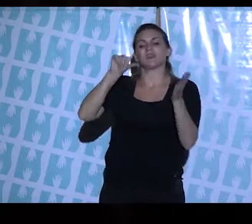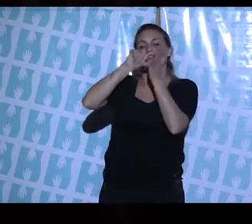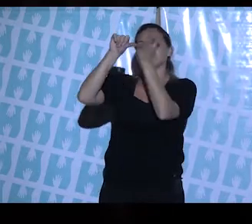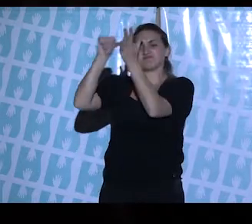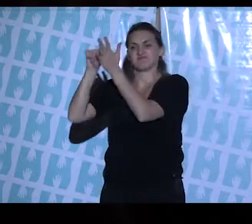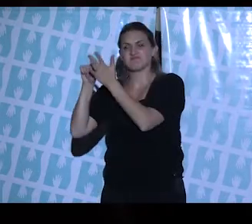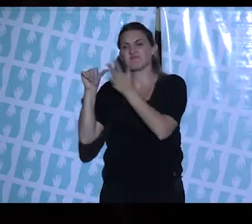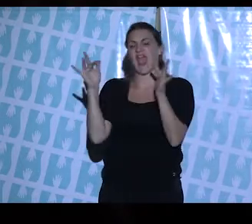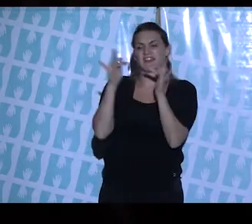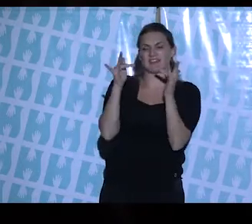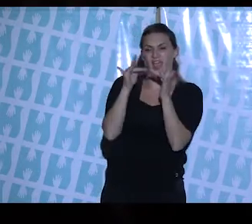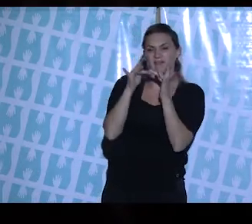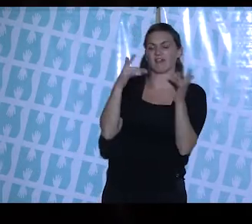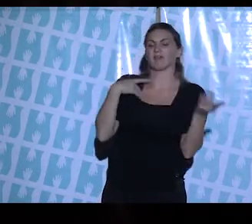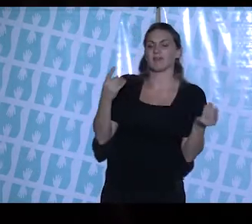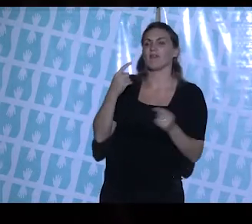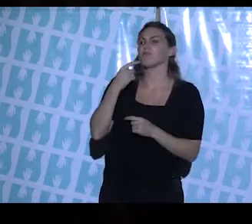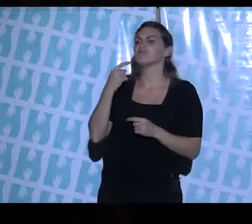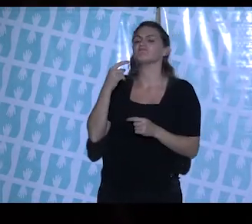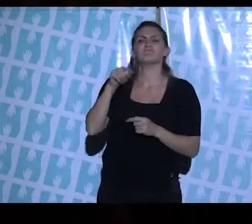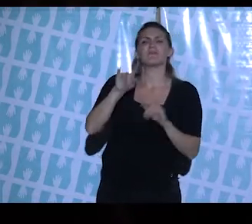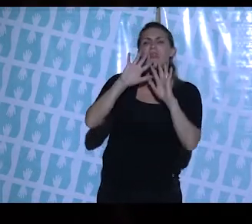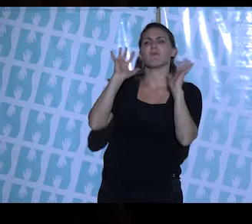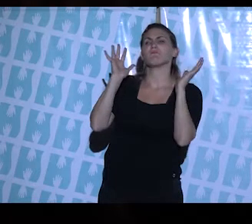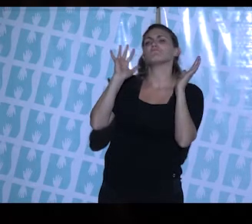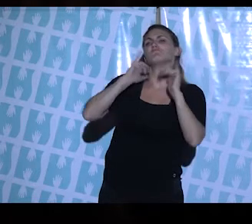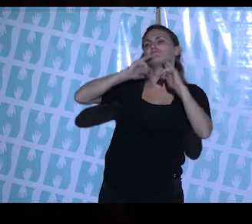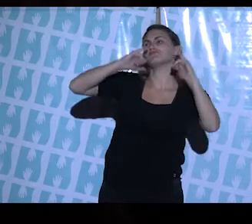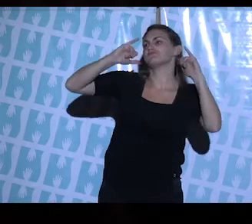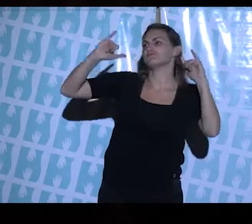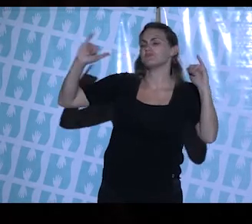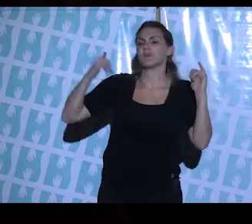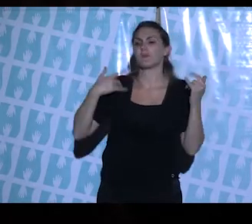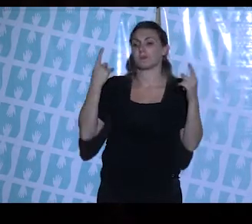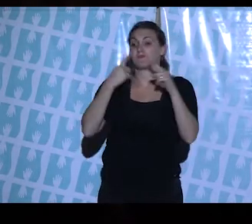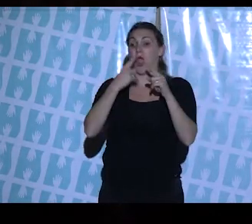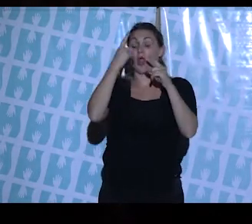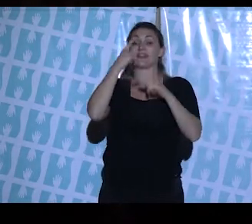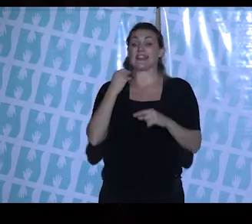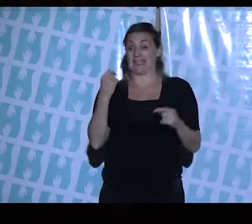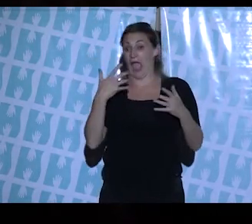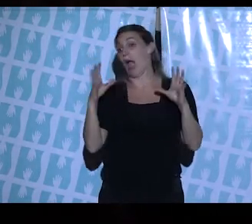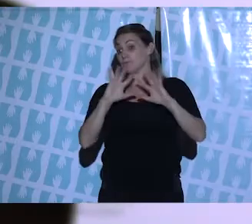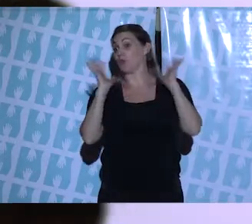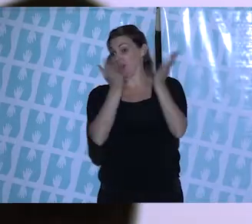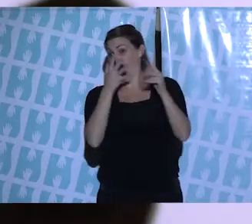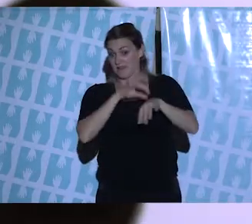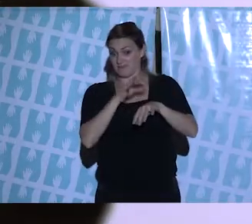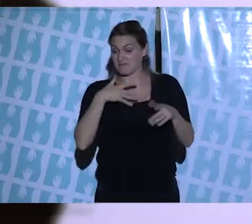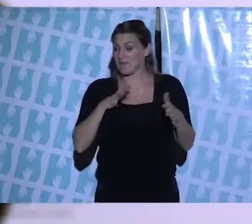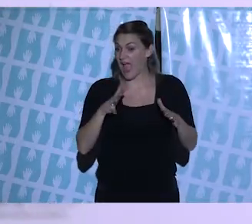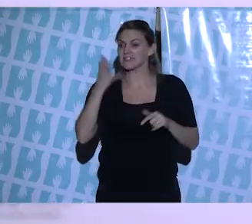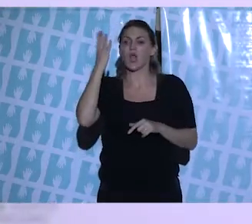internacionales relacionados con el Día Mundial de la Enfermedad de Parkinson, veo uno de Inglaterra